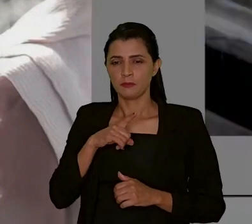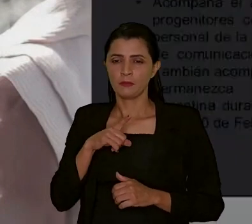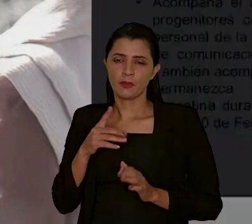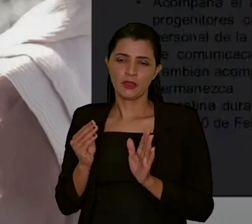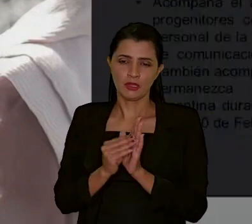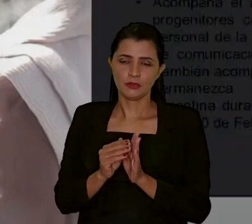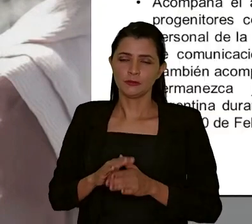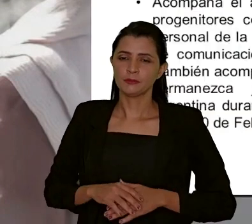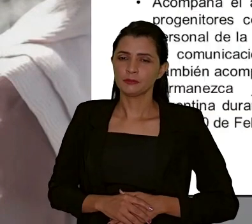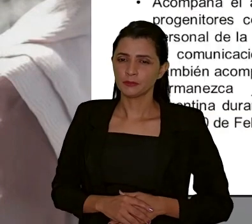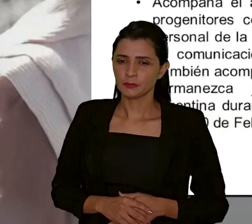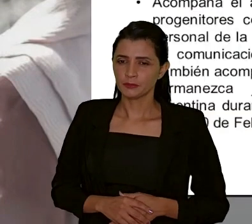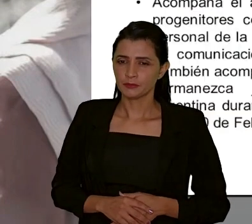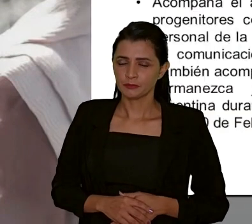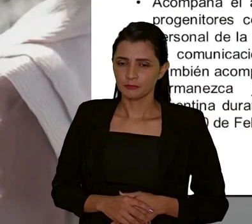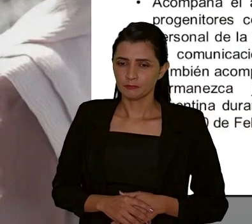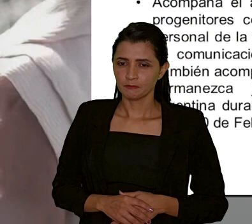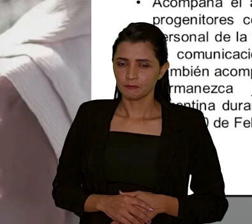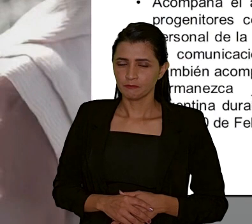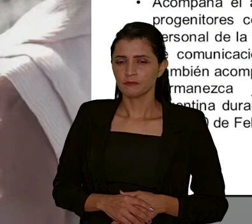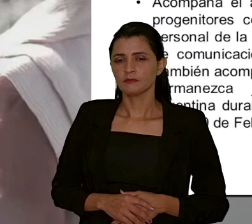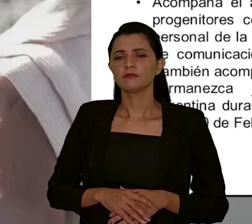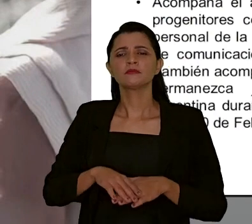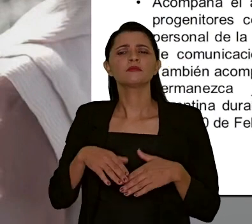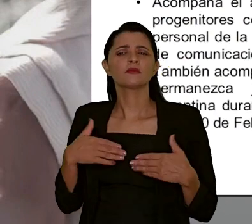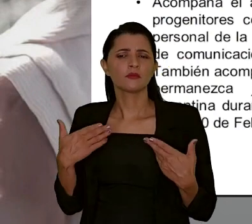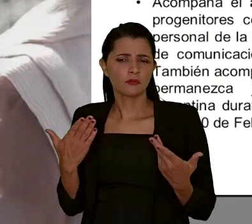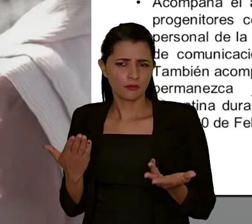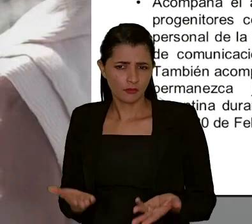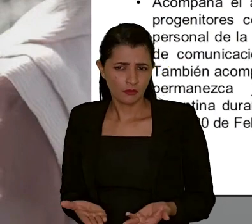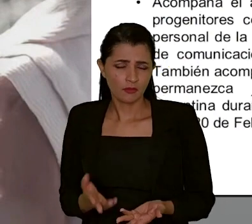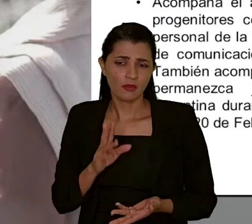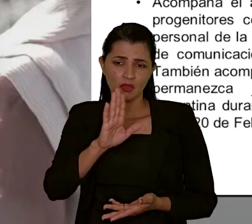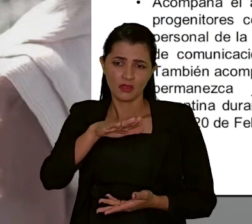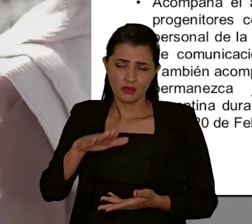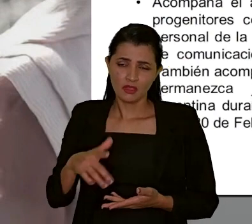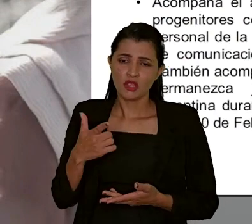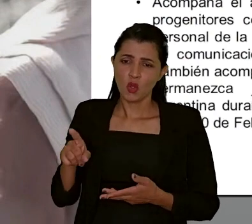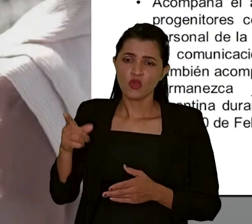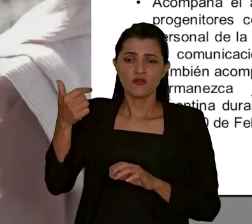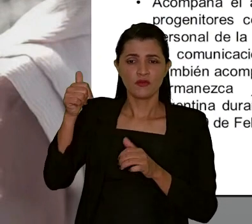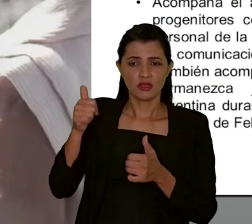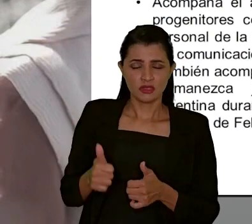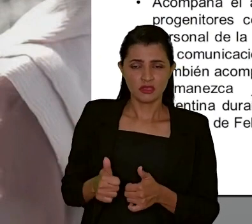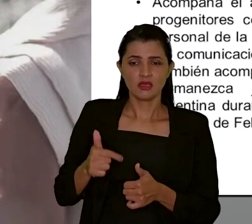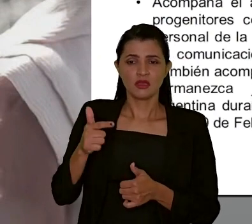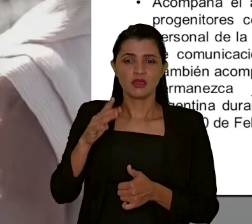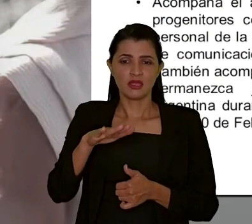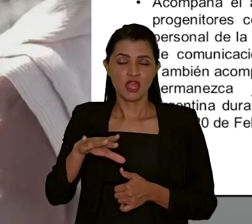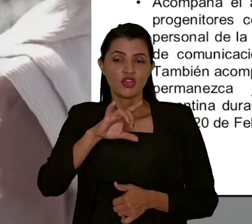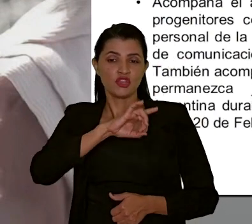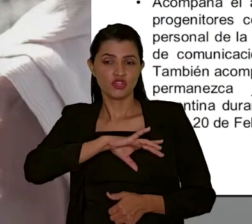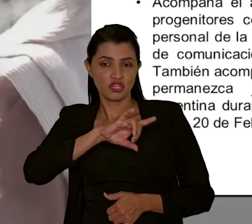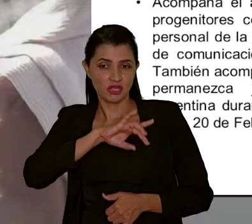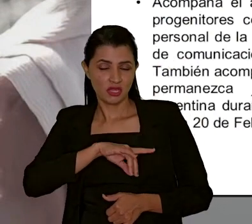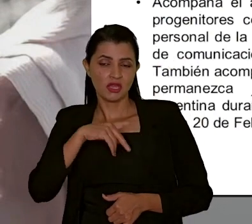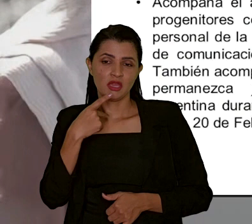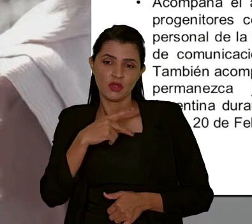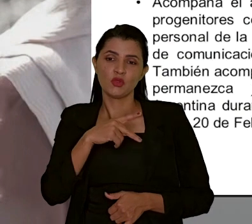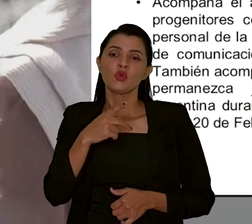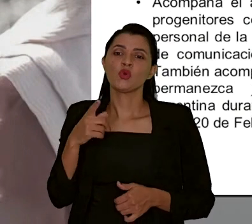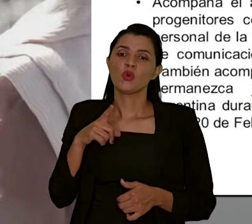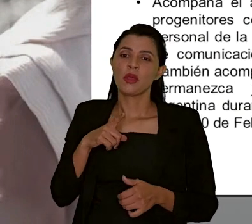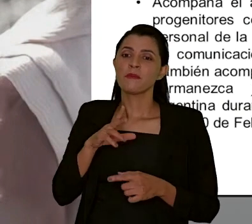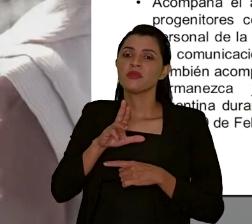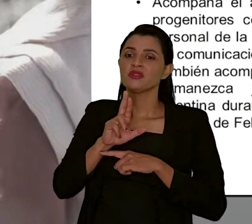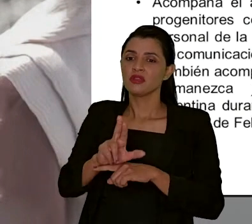pandemia. El caso. El padre de la niña, la vamos a llamar Liliana, ciudadano chileno, residente en Arica,